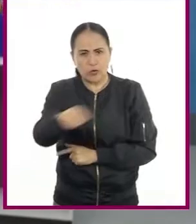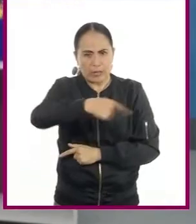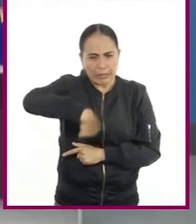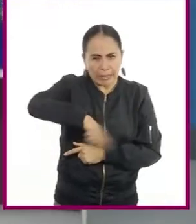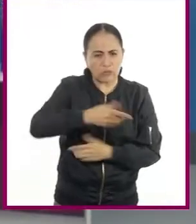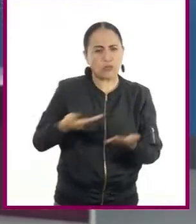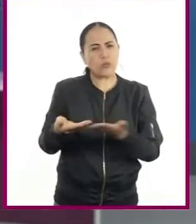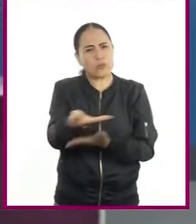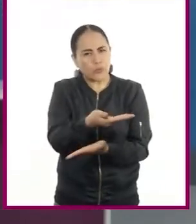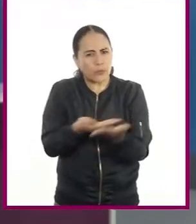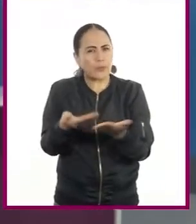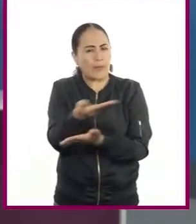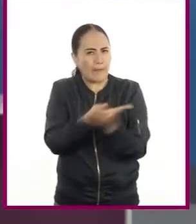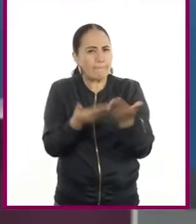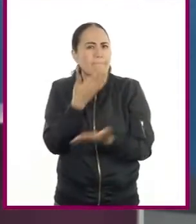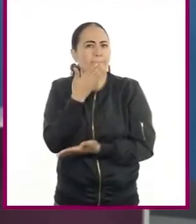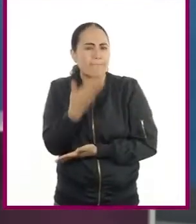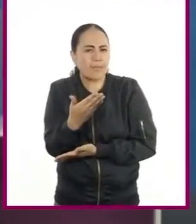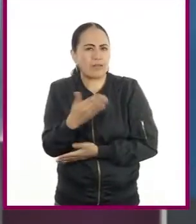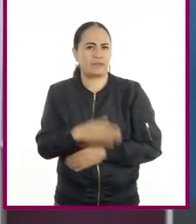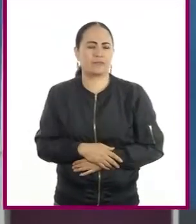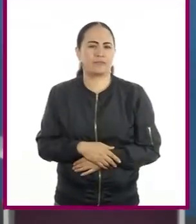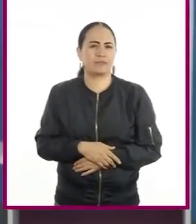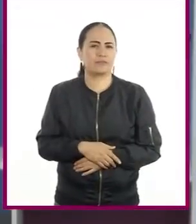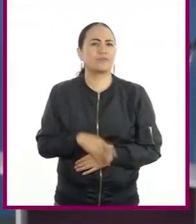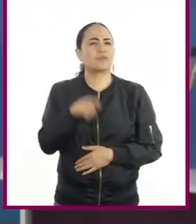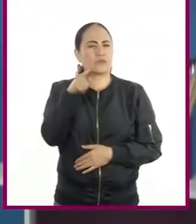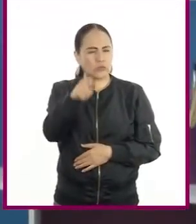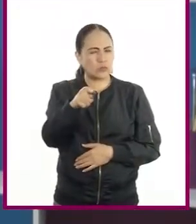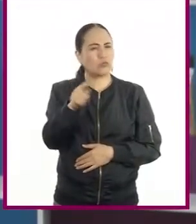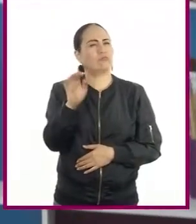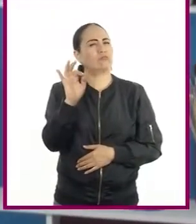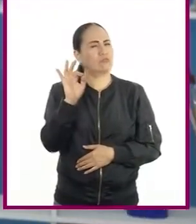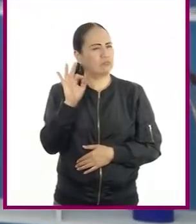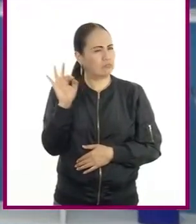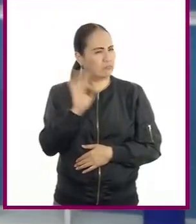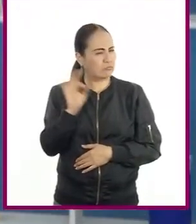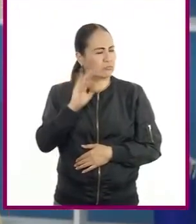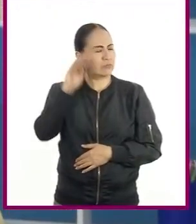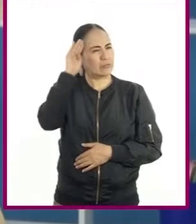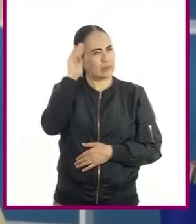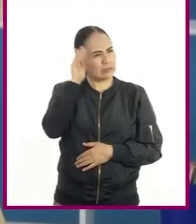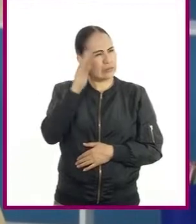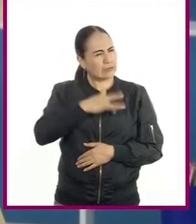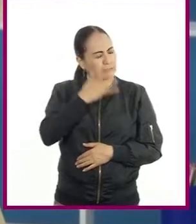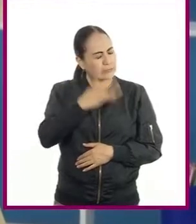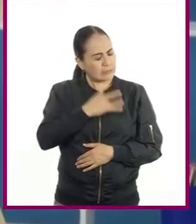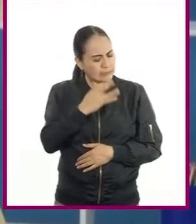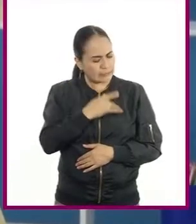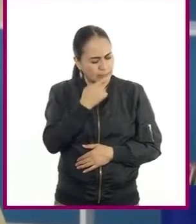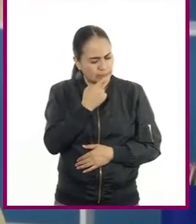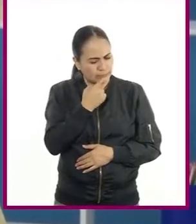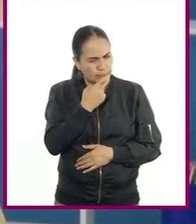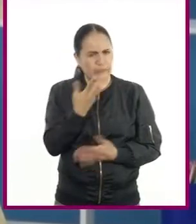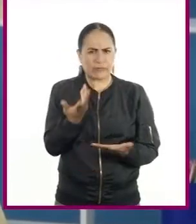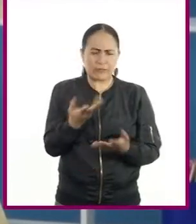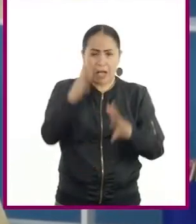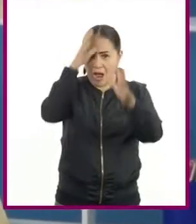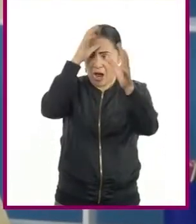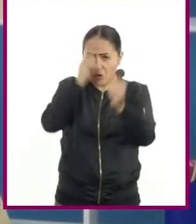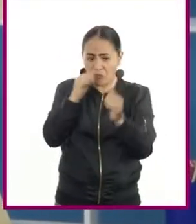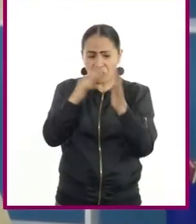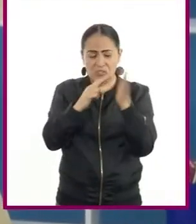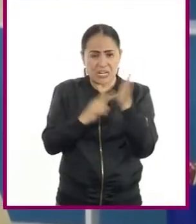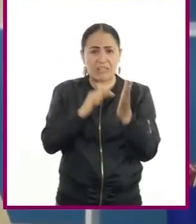sana convivencia. Seguramente ya han reflexionado varias veces en lo que pasaría si no existieran acuerdos y